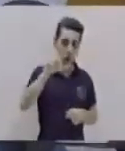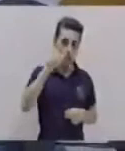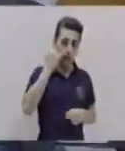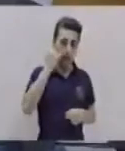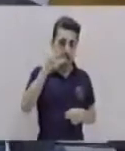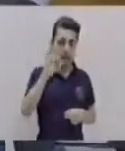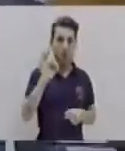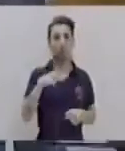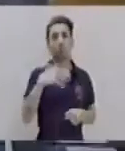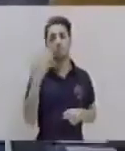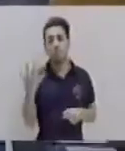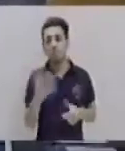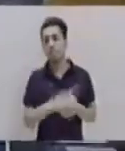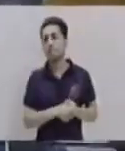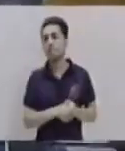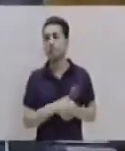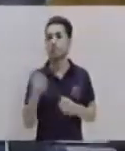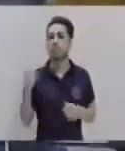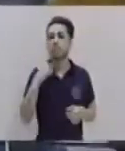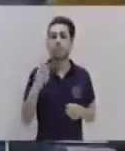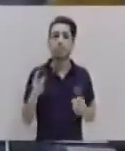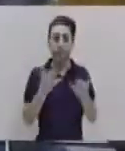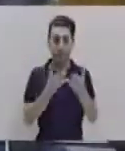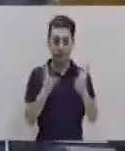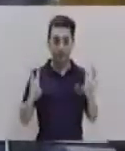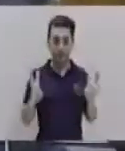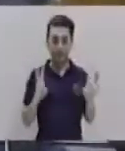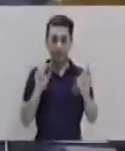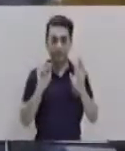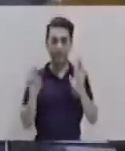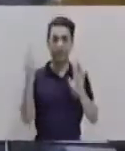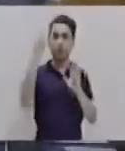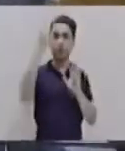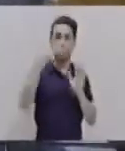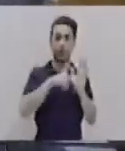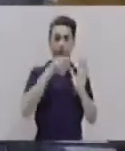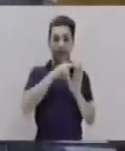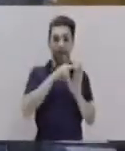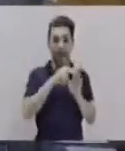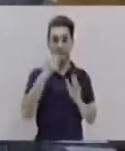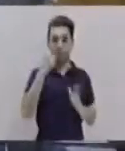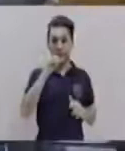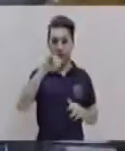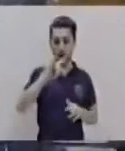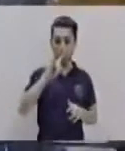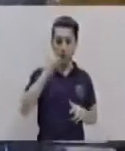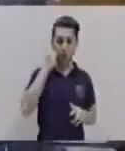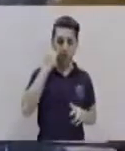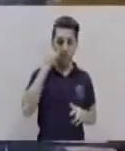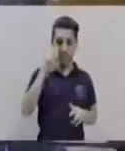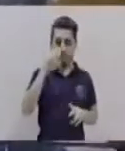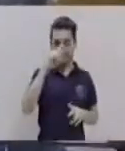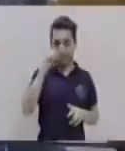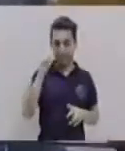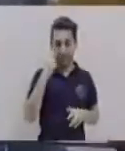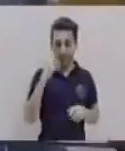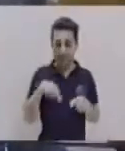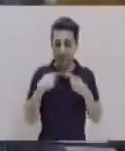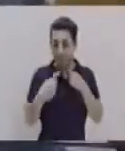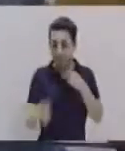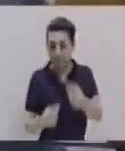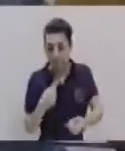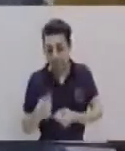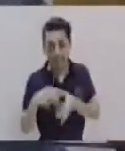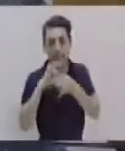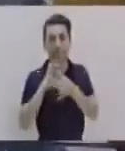el simbólico sabemos que es el balcón de Julieta. Si piensas en el balcón de Julieta, piensas seguramente en el momento del romance,